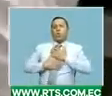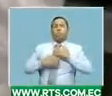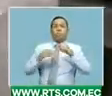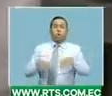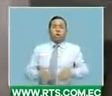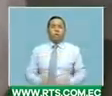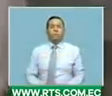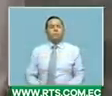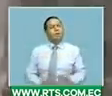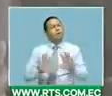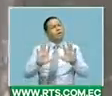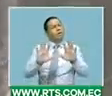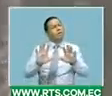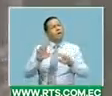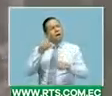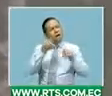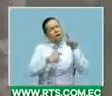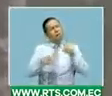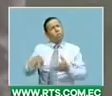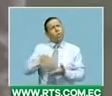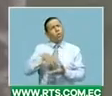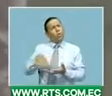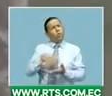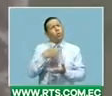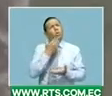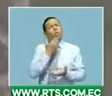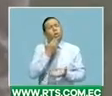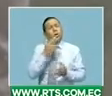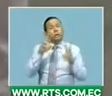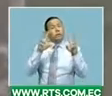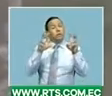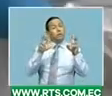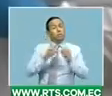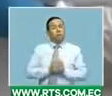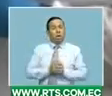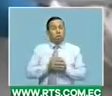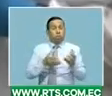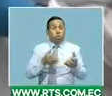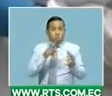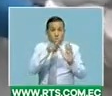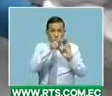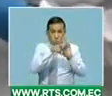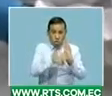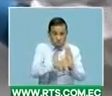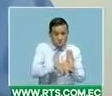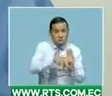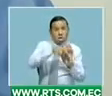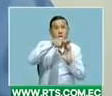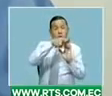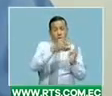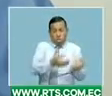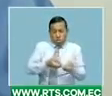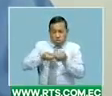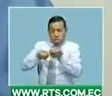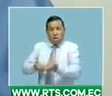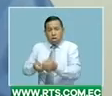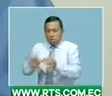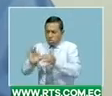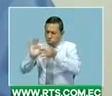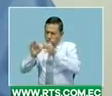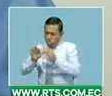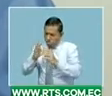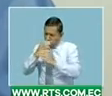enseguida una pregunta que muchos se hacen: el tiempo de identificación de los cuerpos exhumados, un aproximado, dependiendo de las